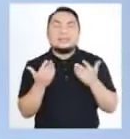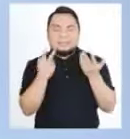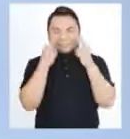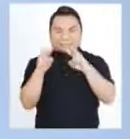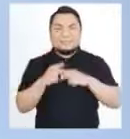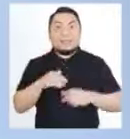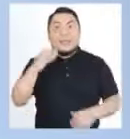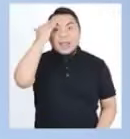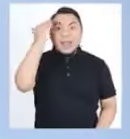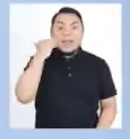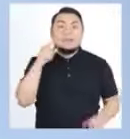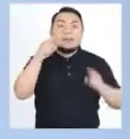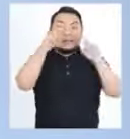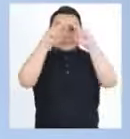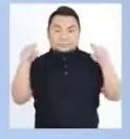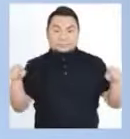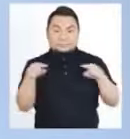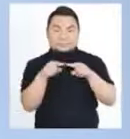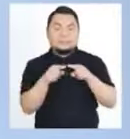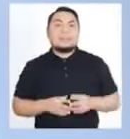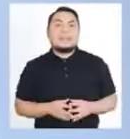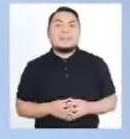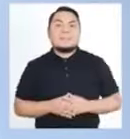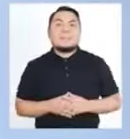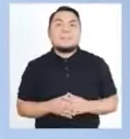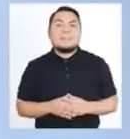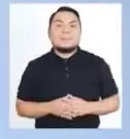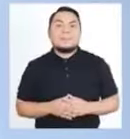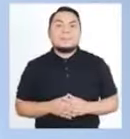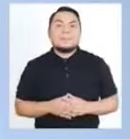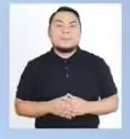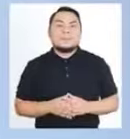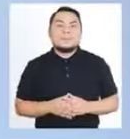¿Listos? Vamos. Cabeza triángulo.